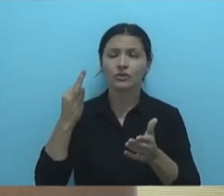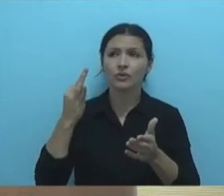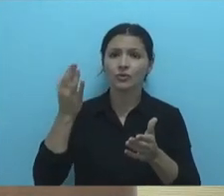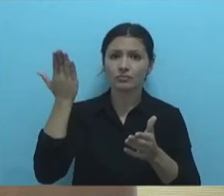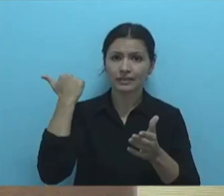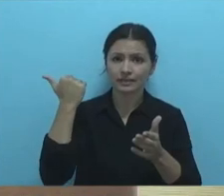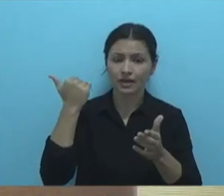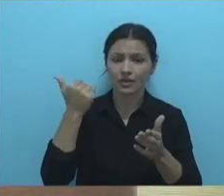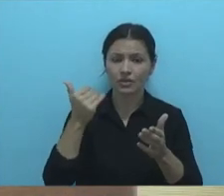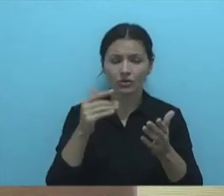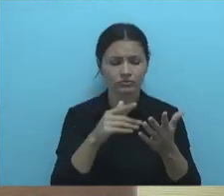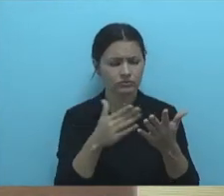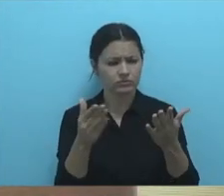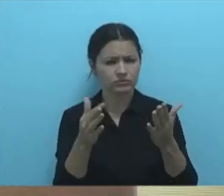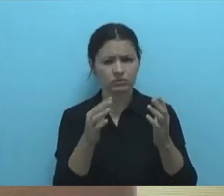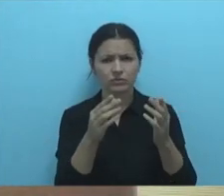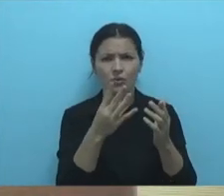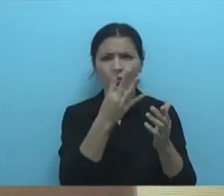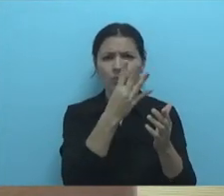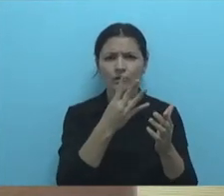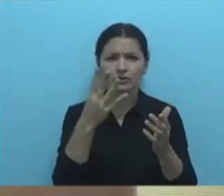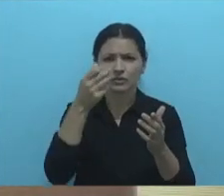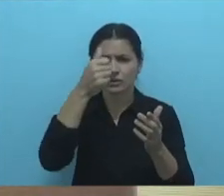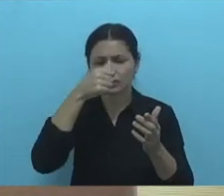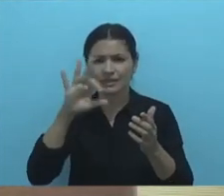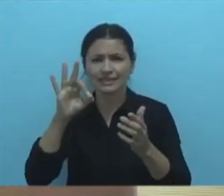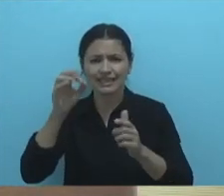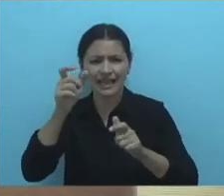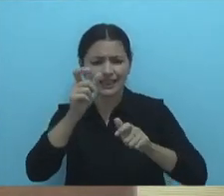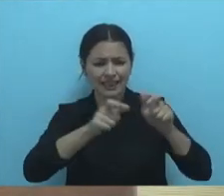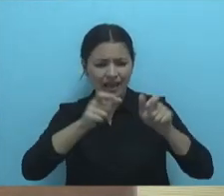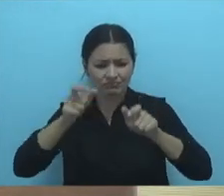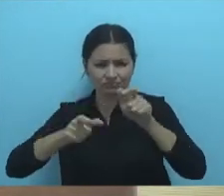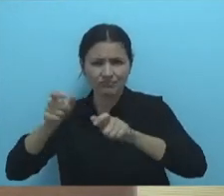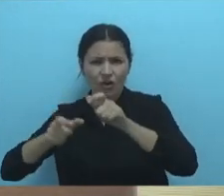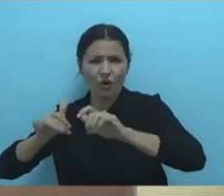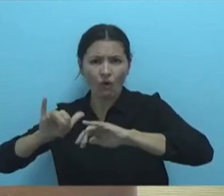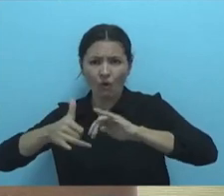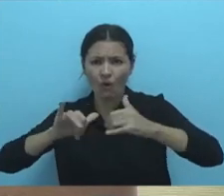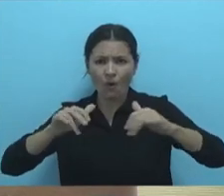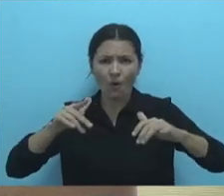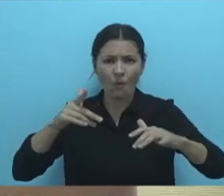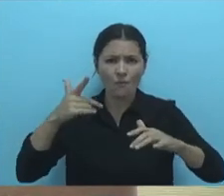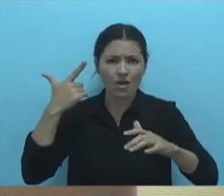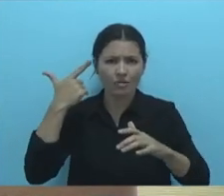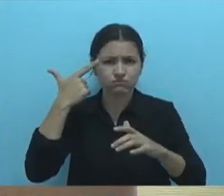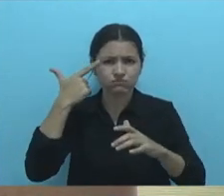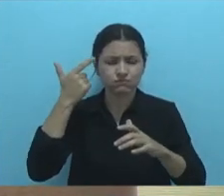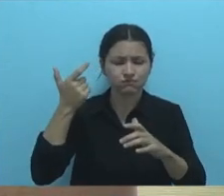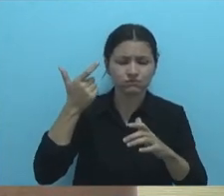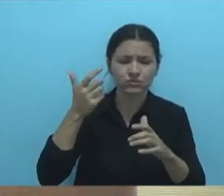hubo nada menos que 460 suicidios 460 suicidios